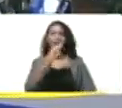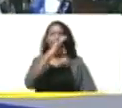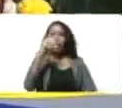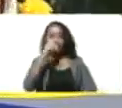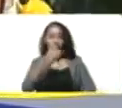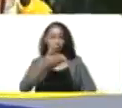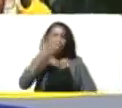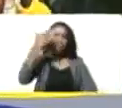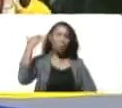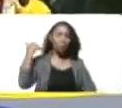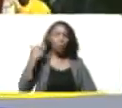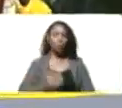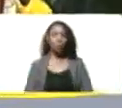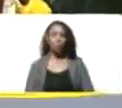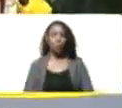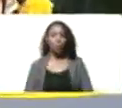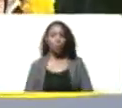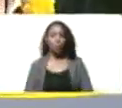años.